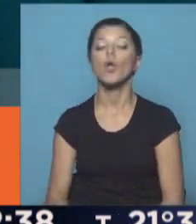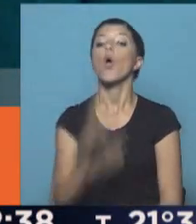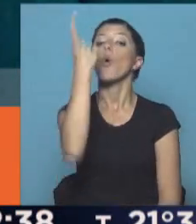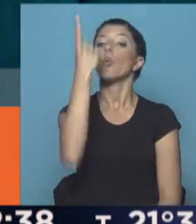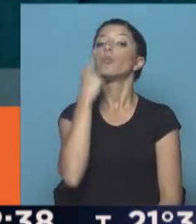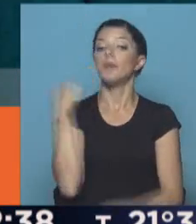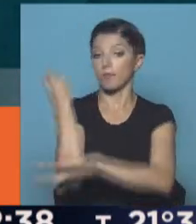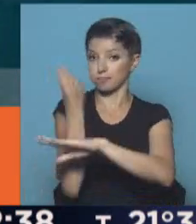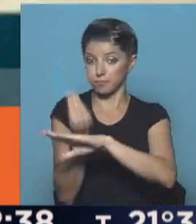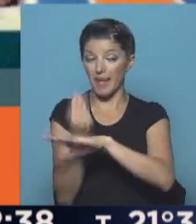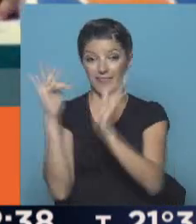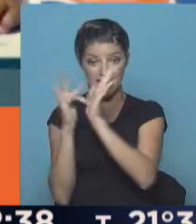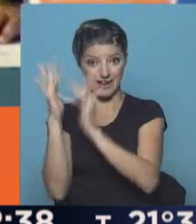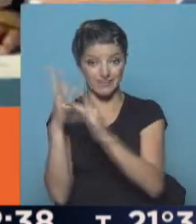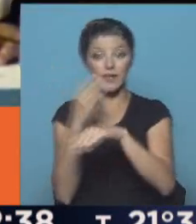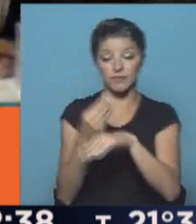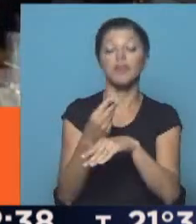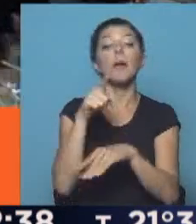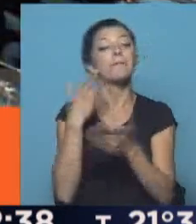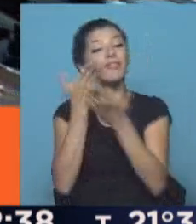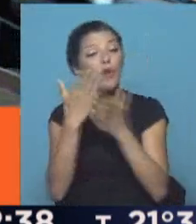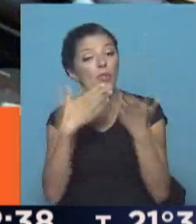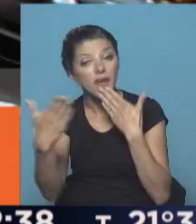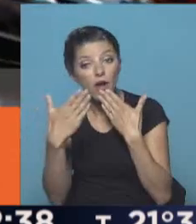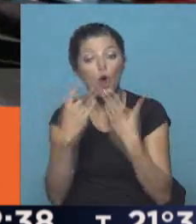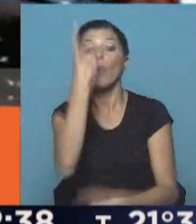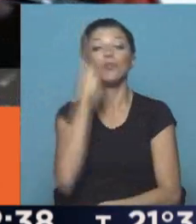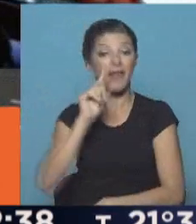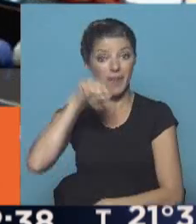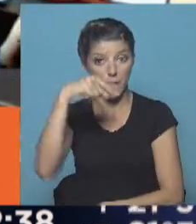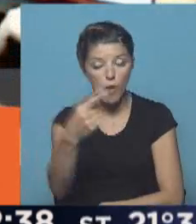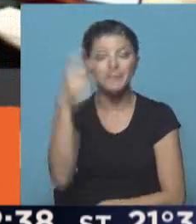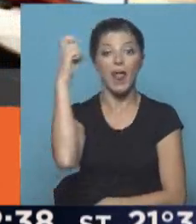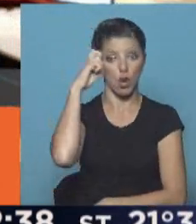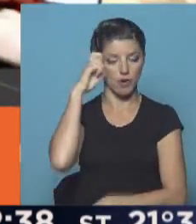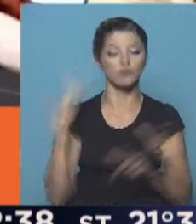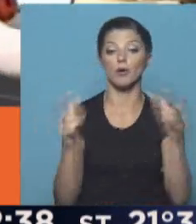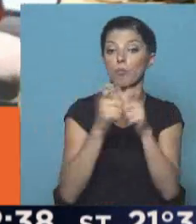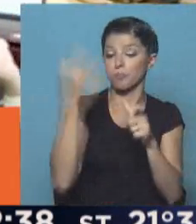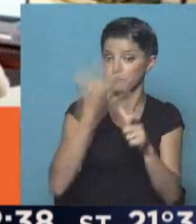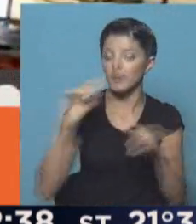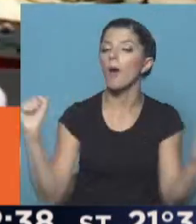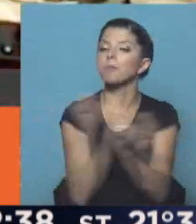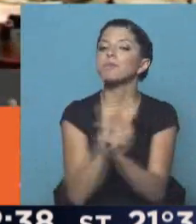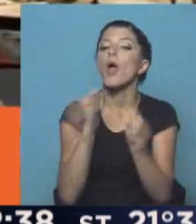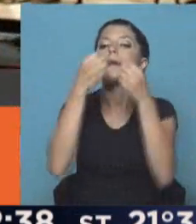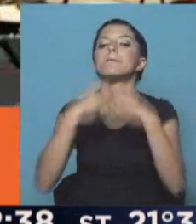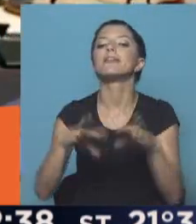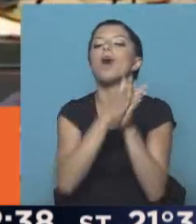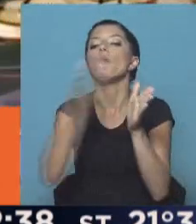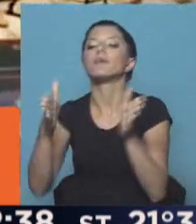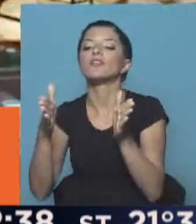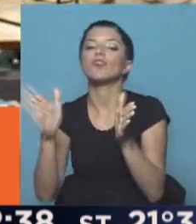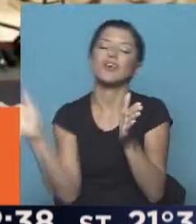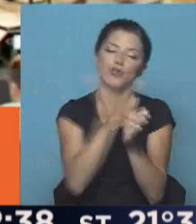Santa Sede convocara al diálogo, ese cuerpo legislativo aprobó en una sesión extraordinaria el inicio de un proceso que en